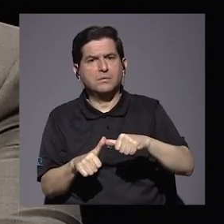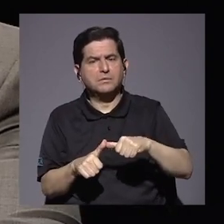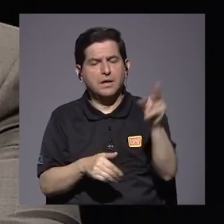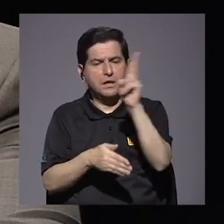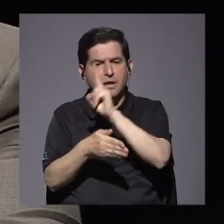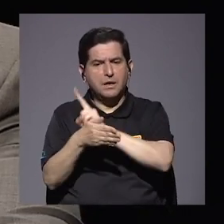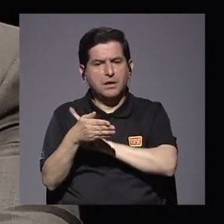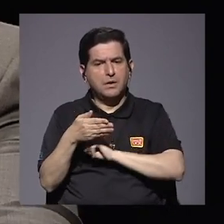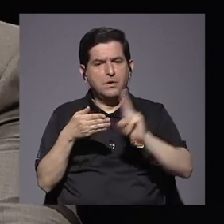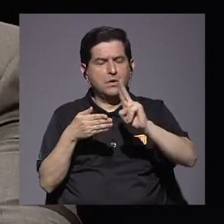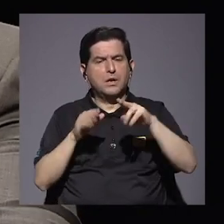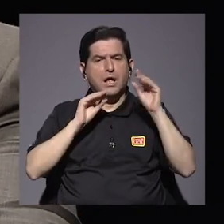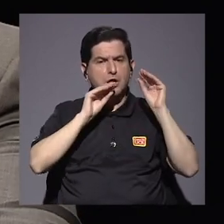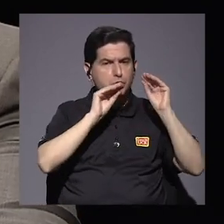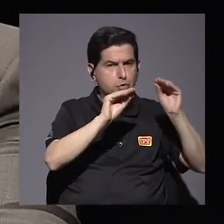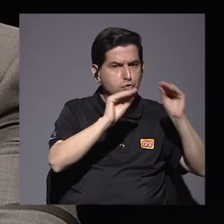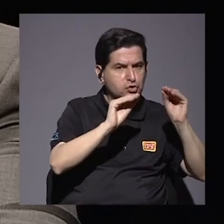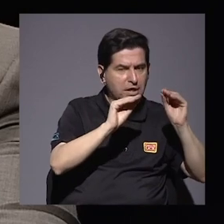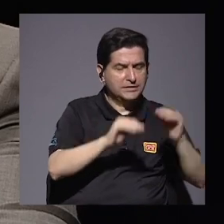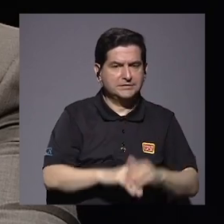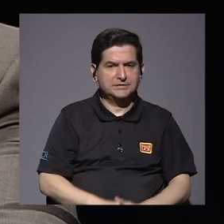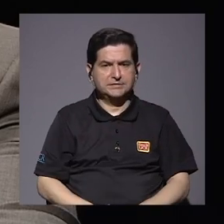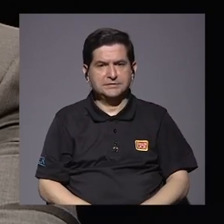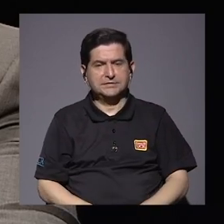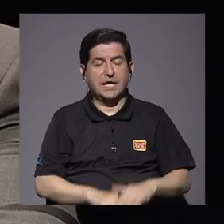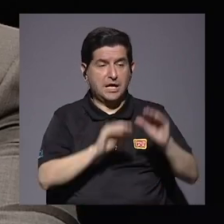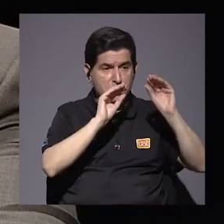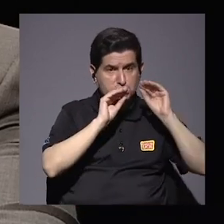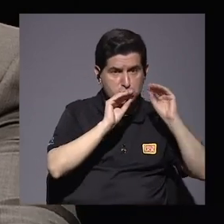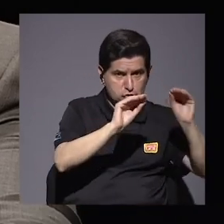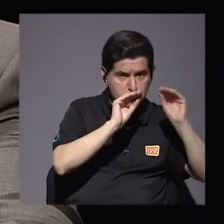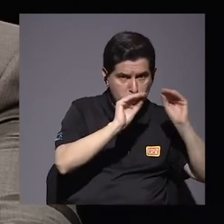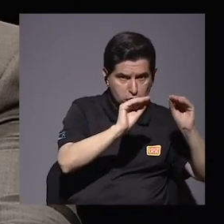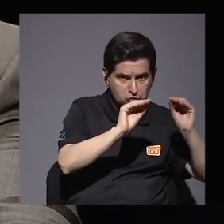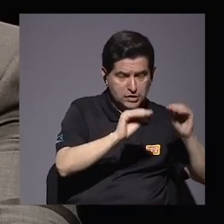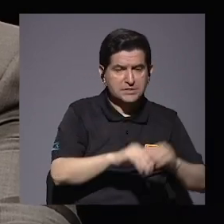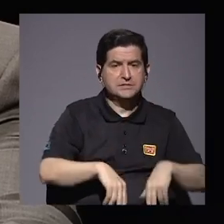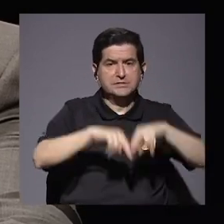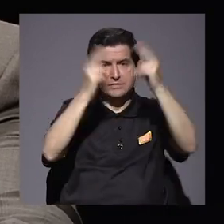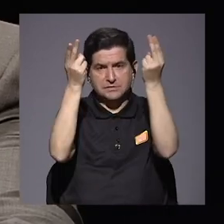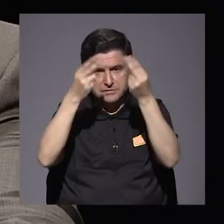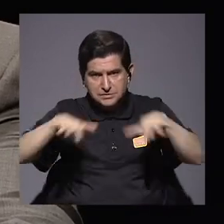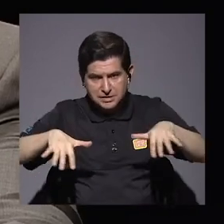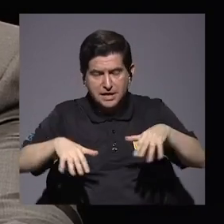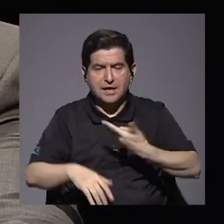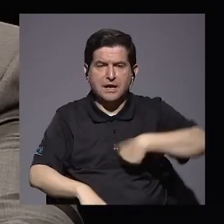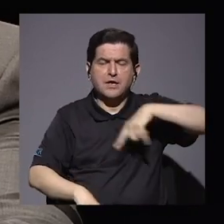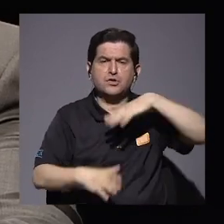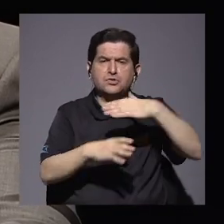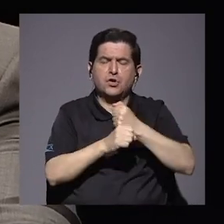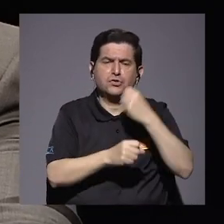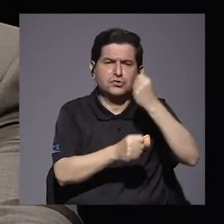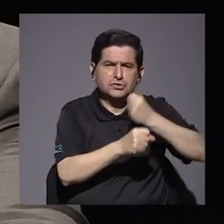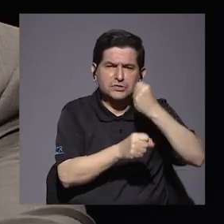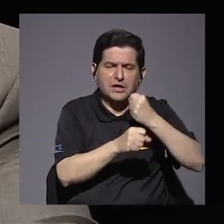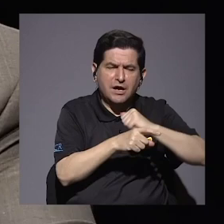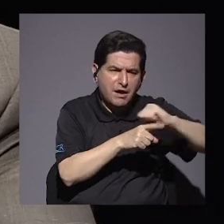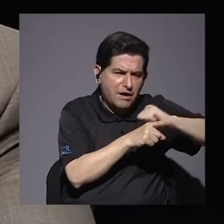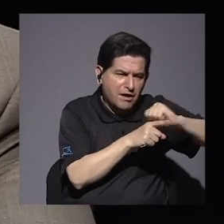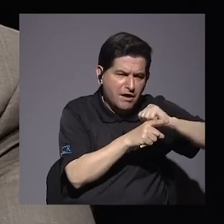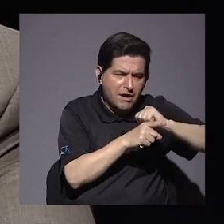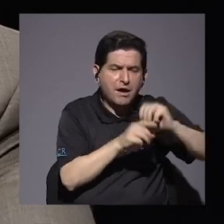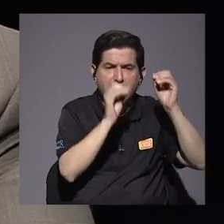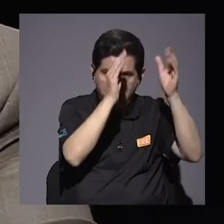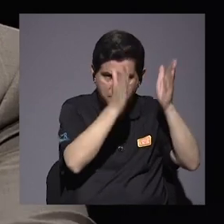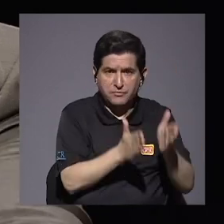la universidad es docencia, que ya hablamos social, de que la docencia pues es virtual, y que lo que hemos hecho es esfuerzos por capacitar